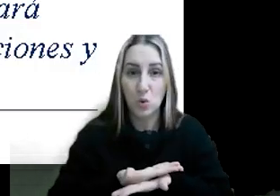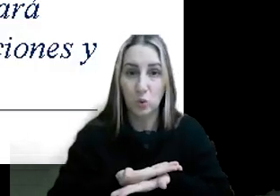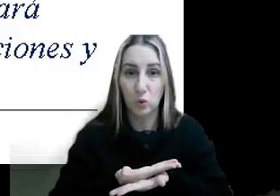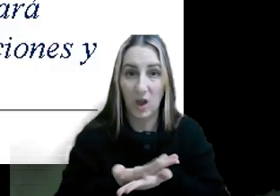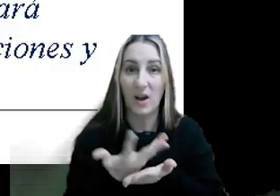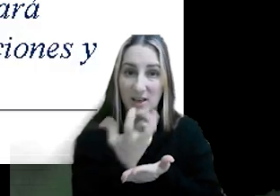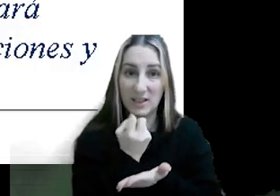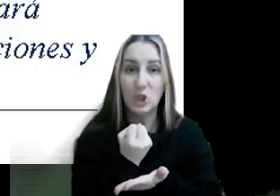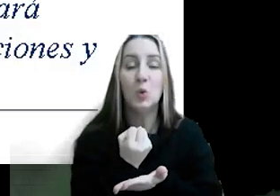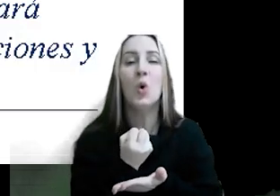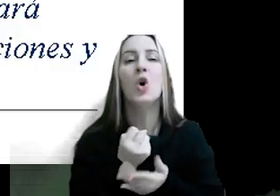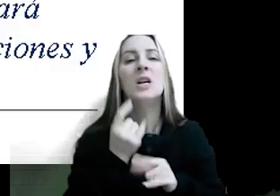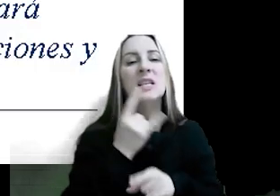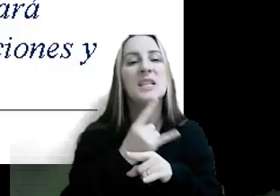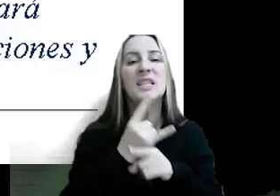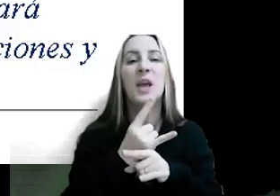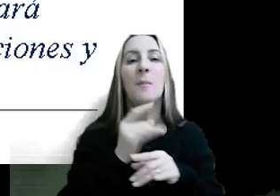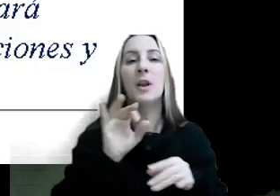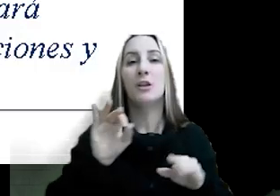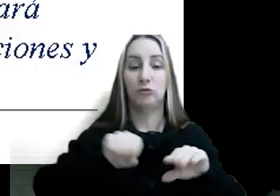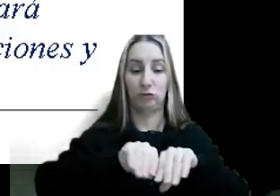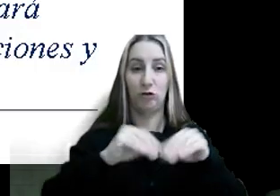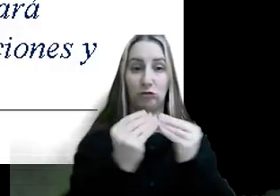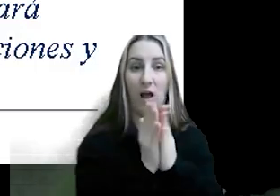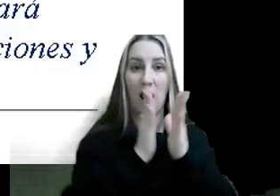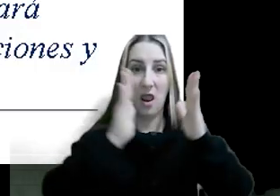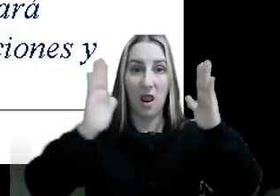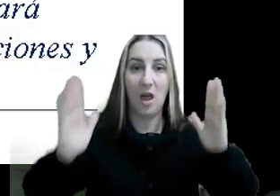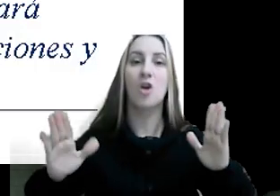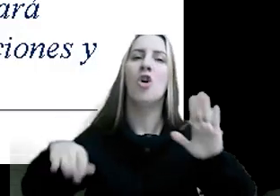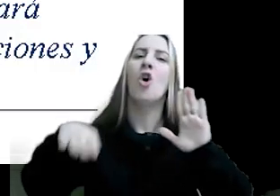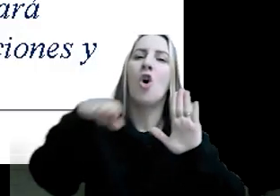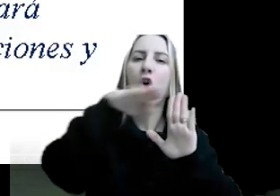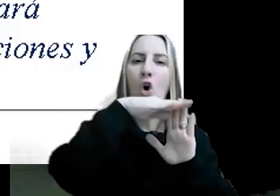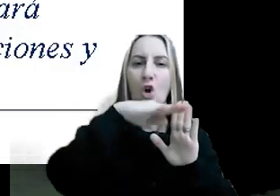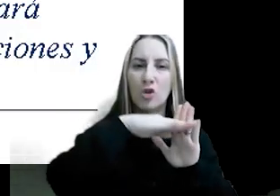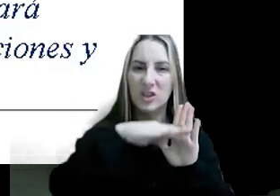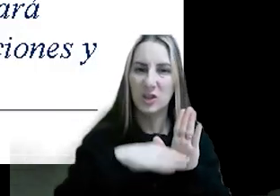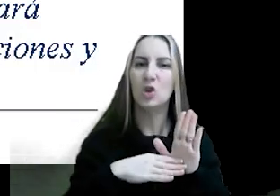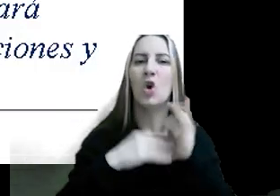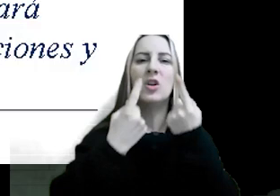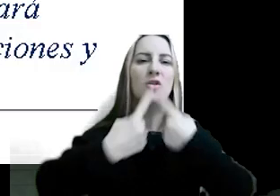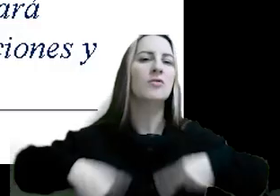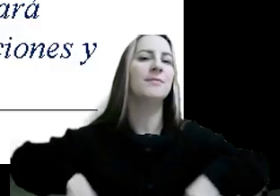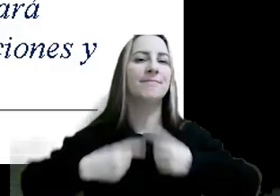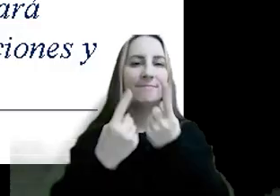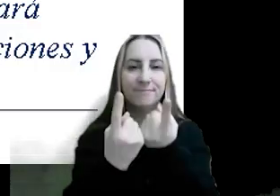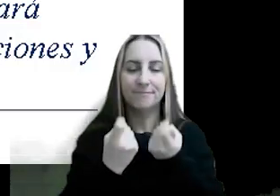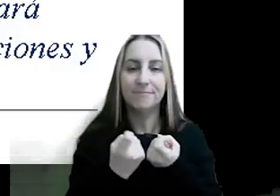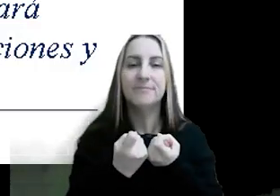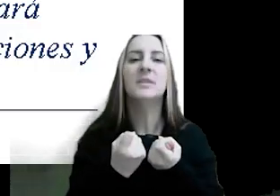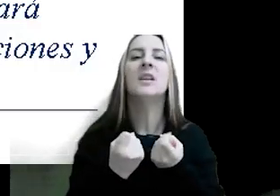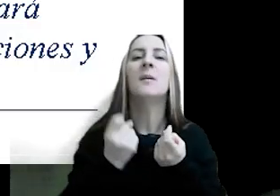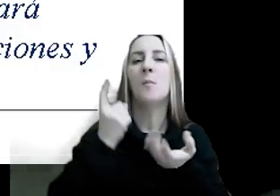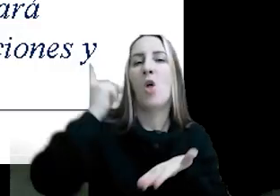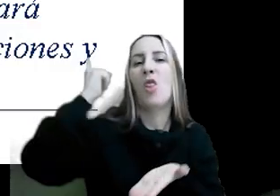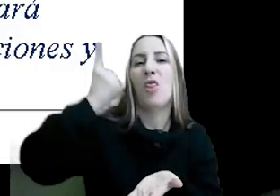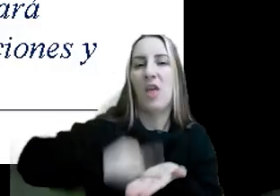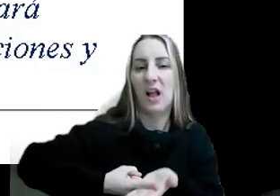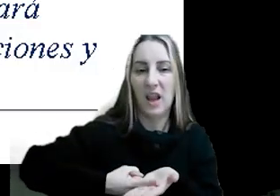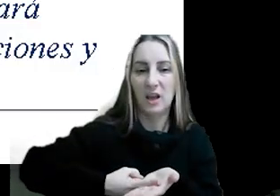se cumplan en su totalidad las condiciones y requisitos que define el decreto y